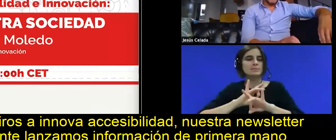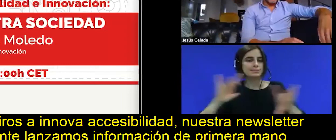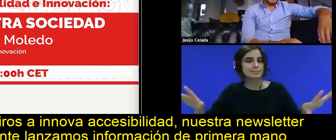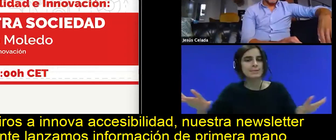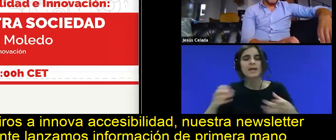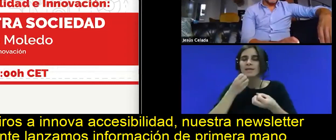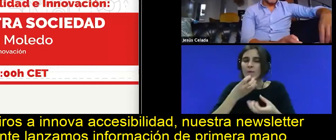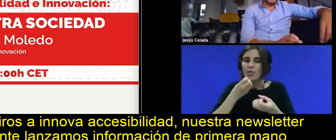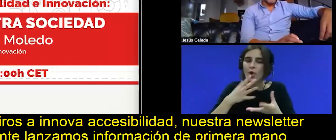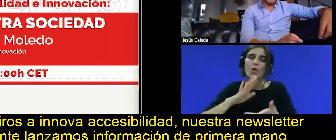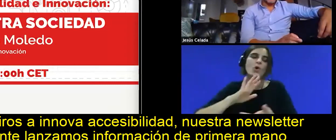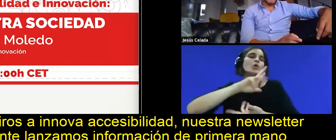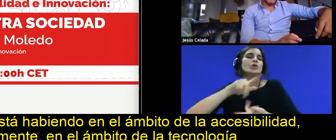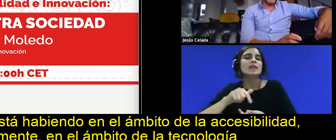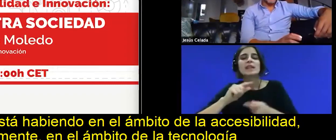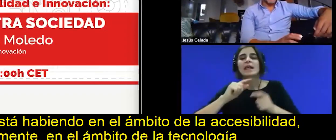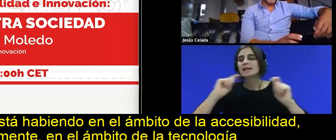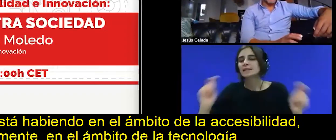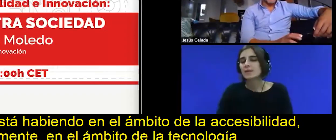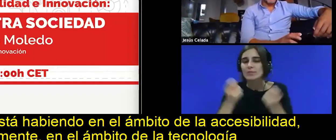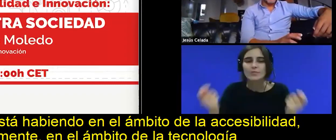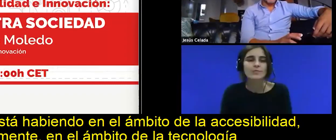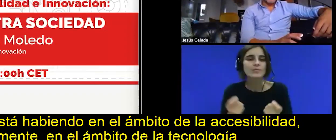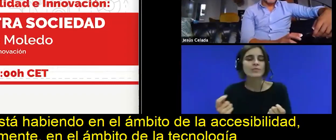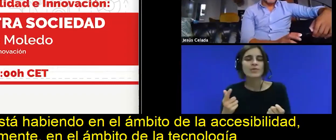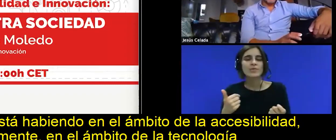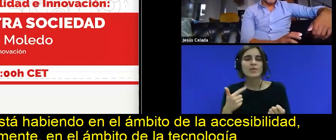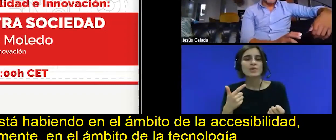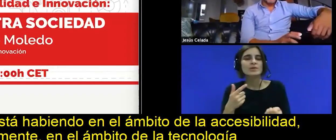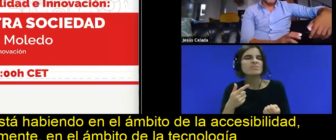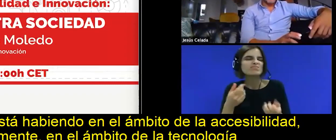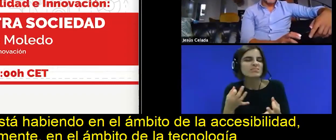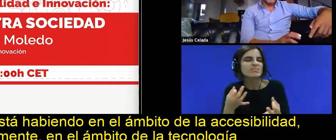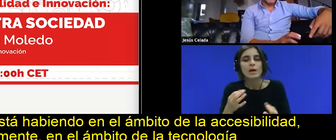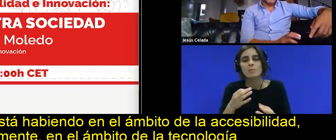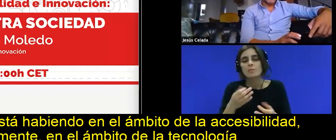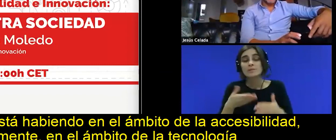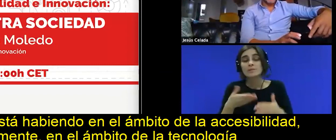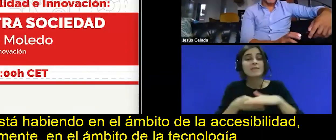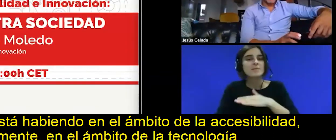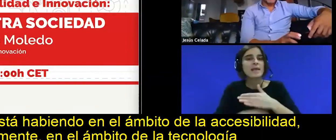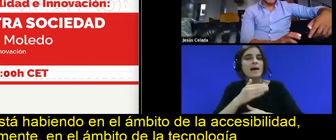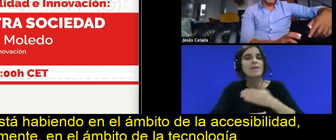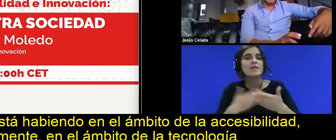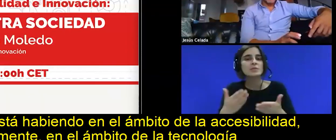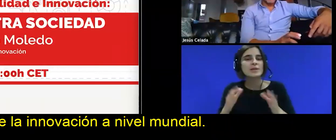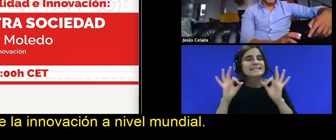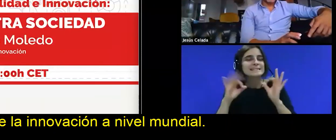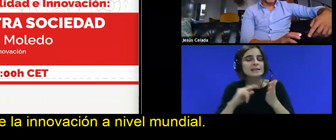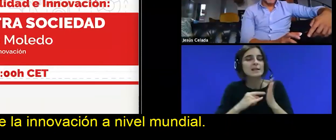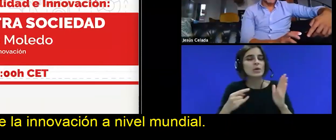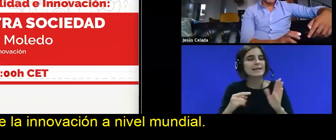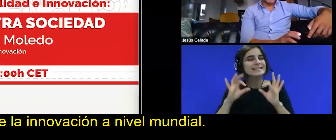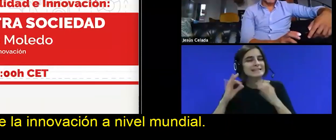noticias de primera mano de avances que está habiendo en el ámbito de la accesibilidad, muy especialmente en el ámbito de la tecnología y sobre todo de la